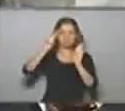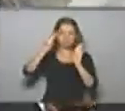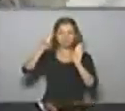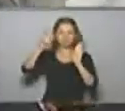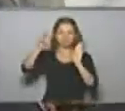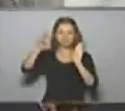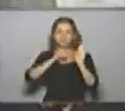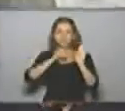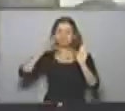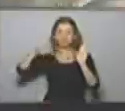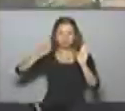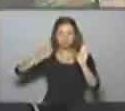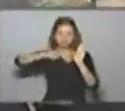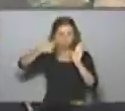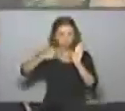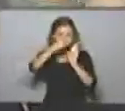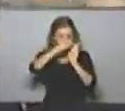se fue